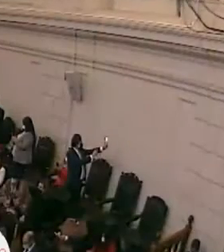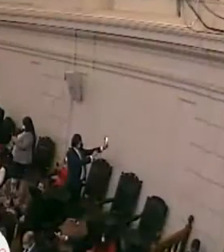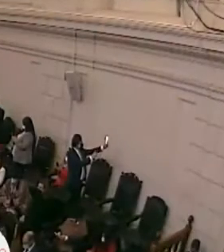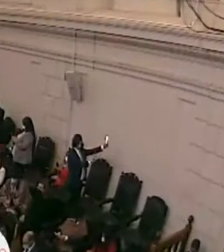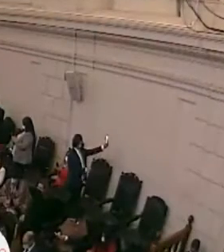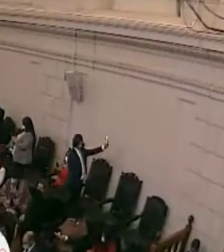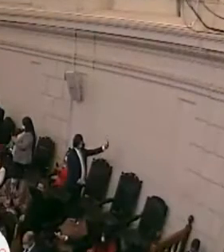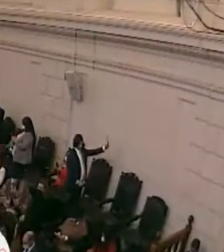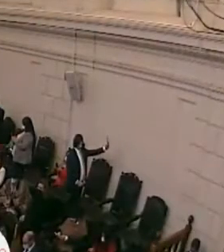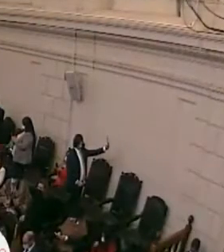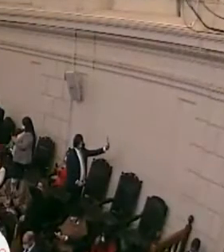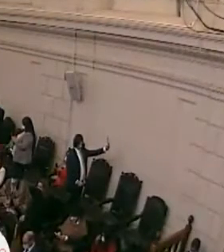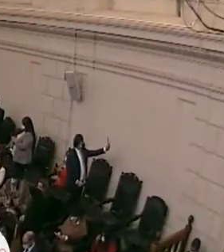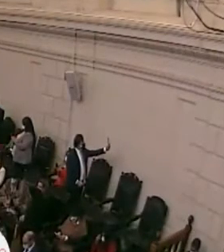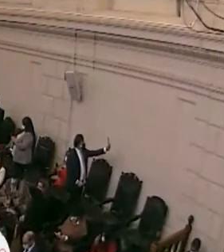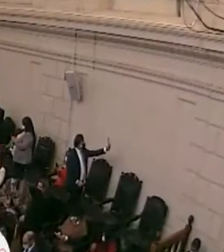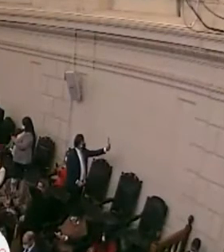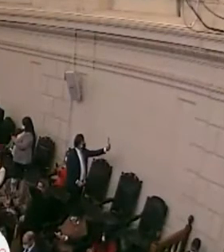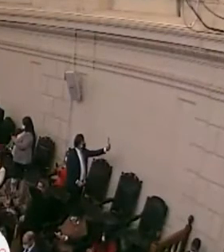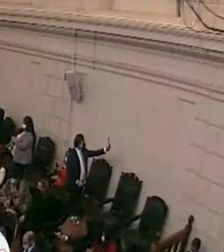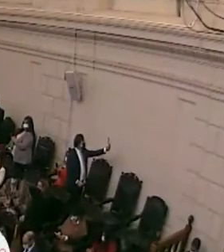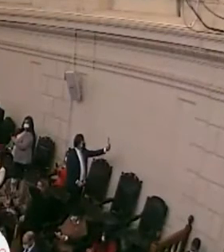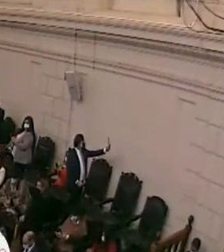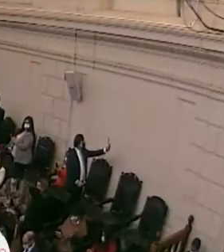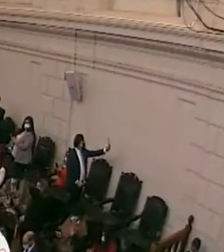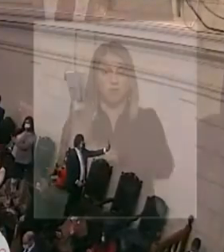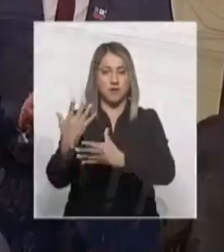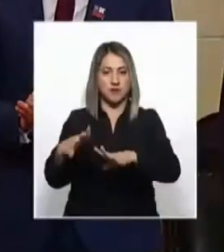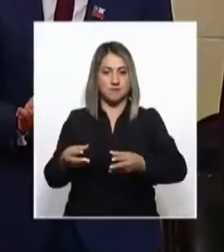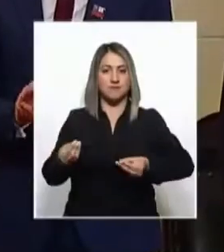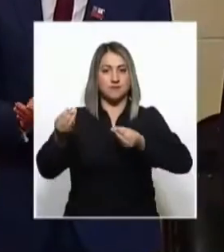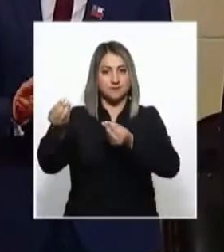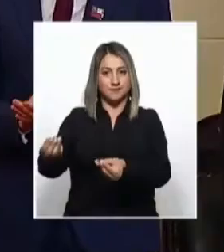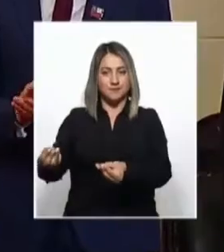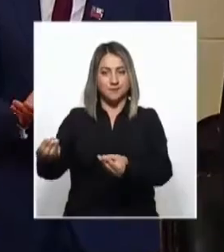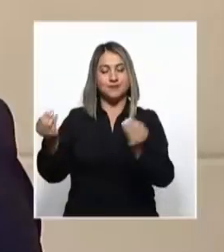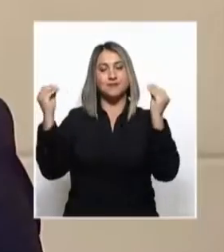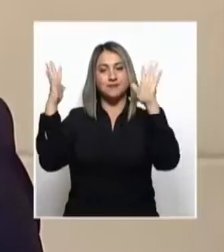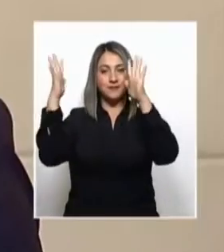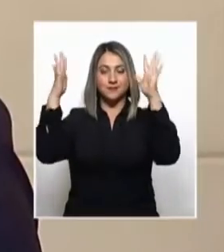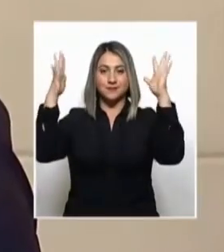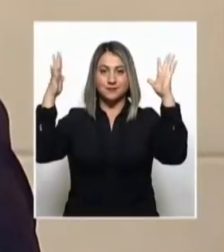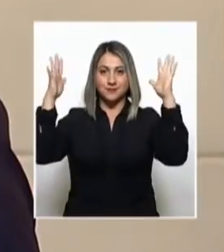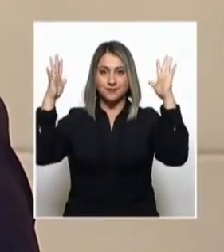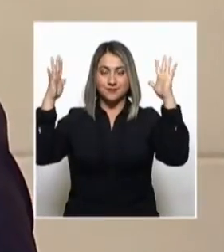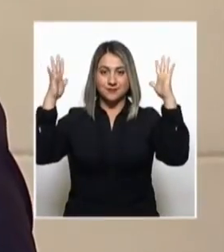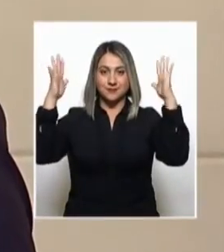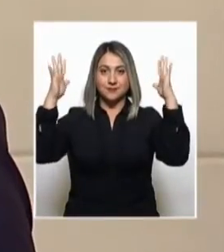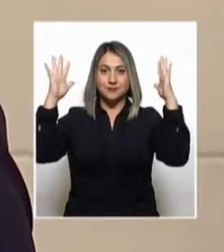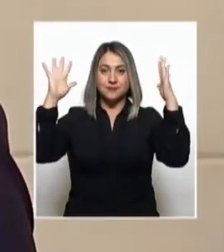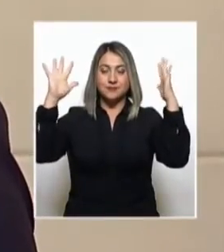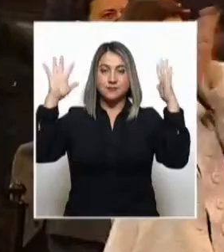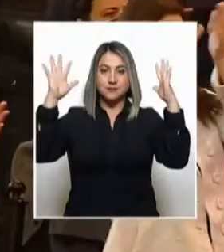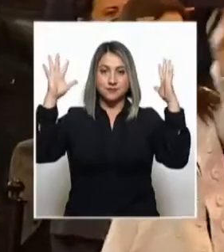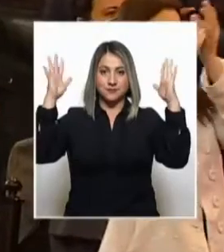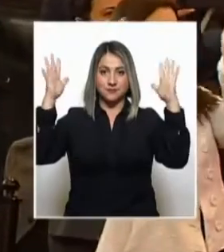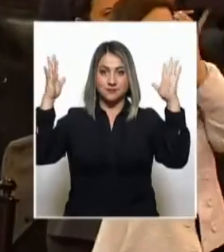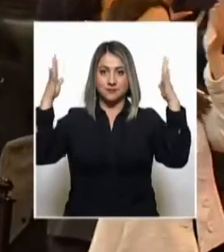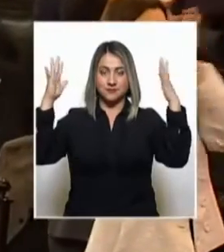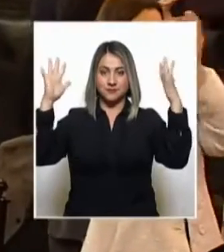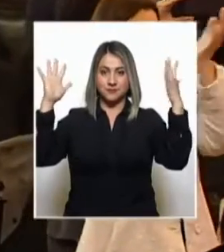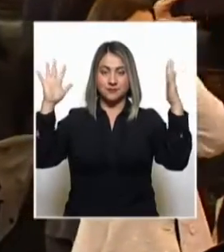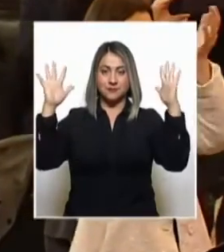ajena de polémica, debido a que los exmandatarios no fueron invitados a la ceremonia. Además, en la